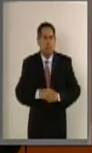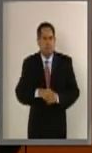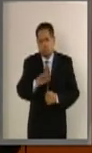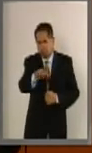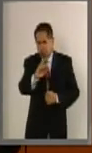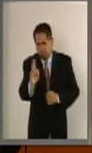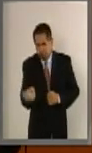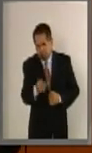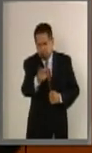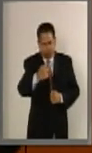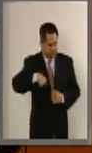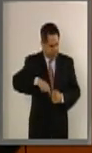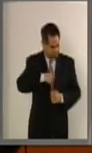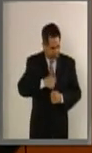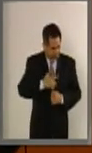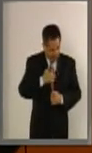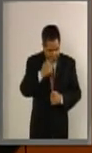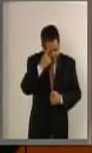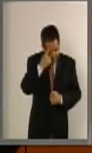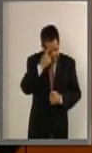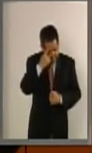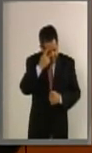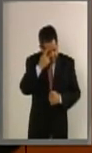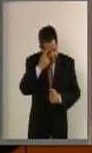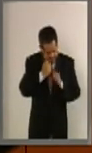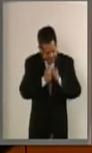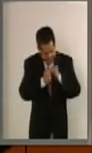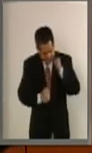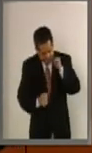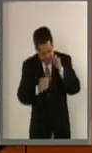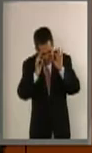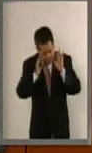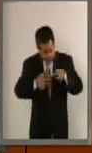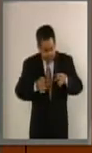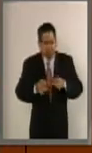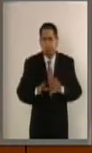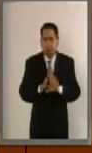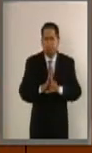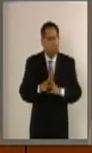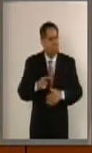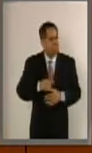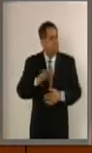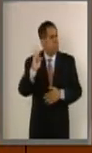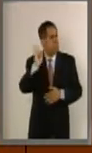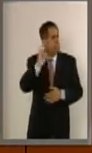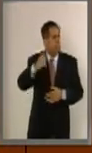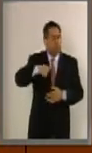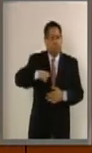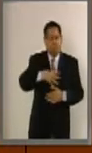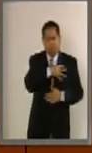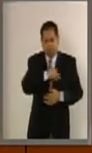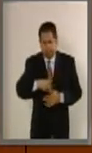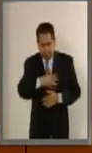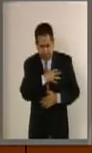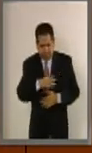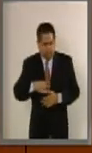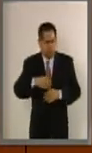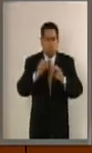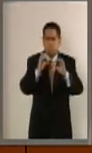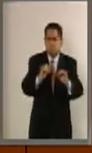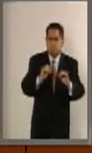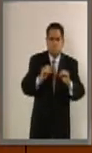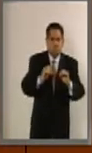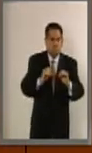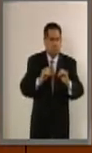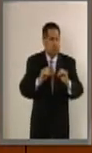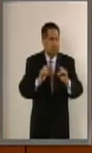Preguntémonos a nosotros mismos, ¿qué haría si mis hijos y yo no tuviéramos nada